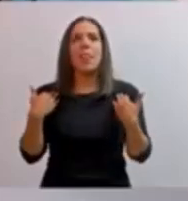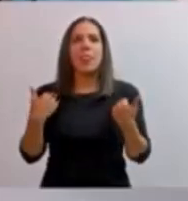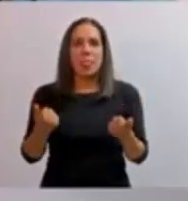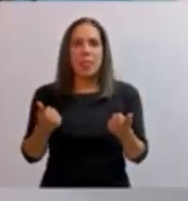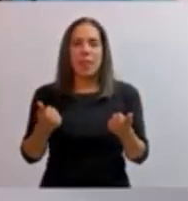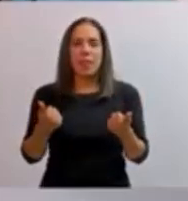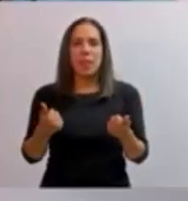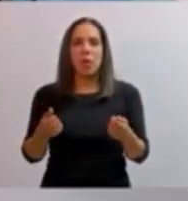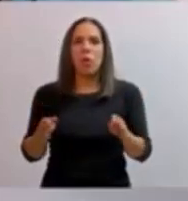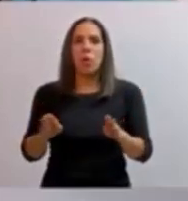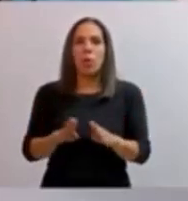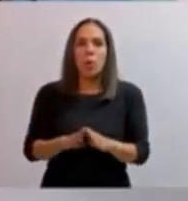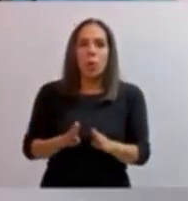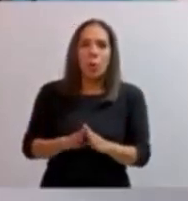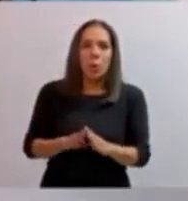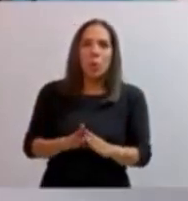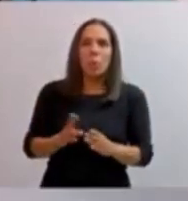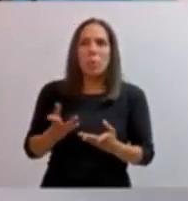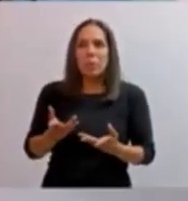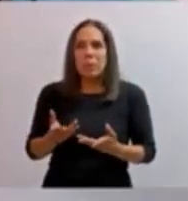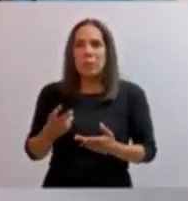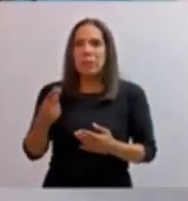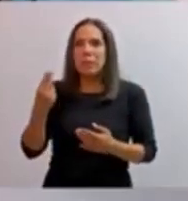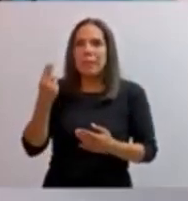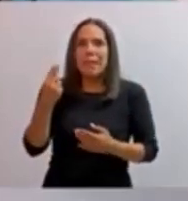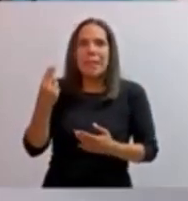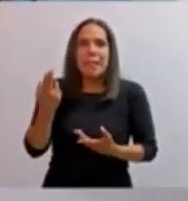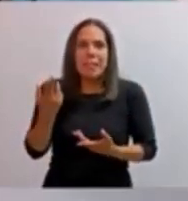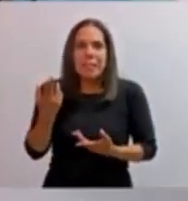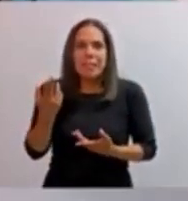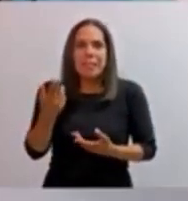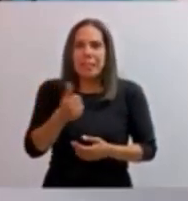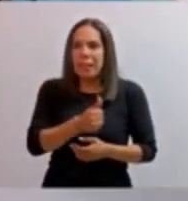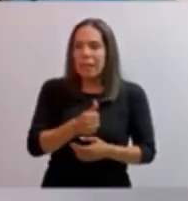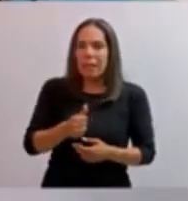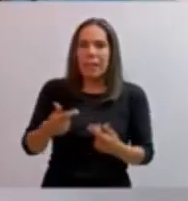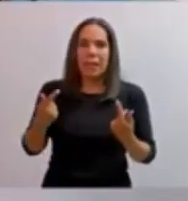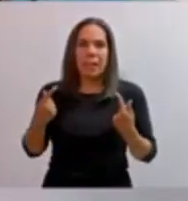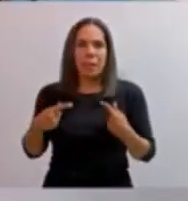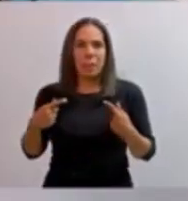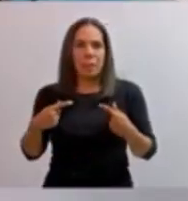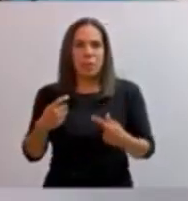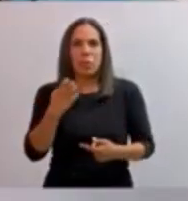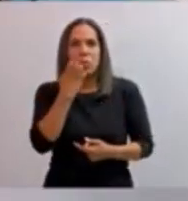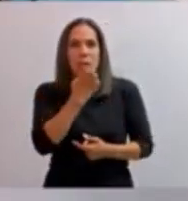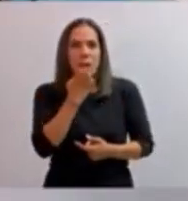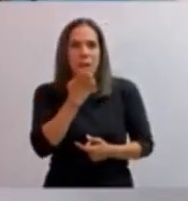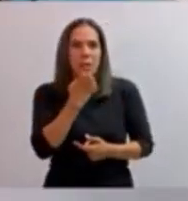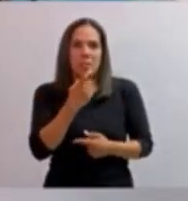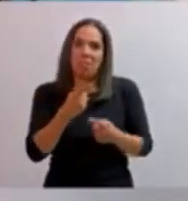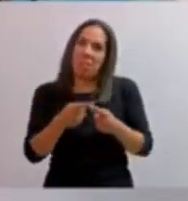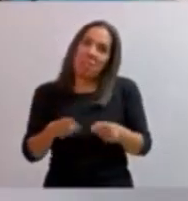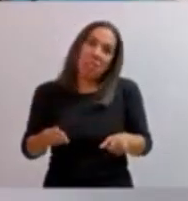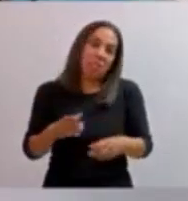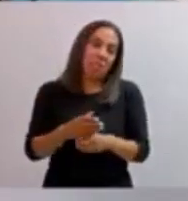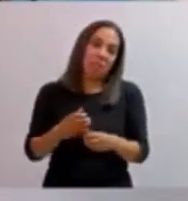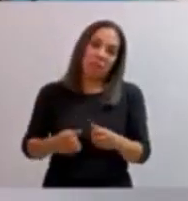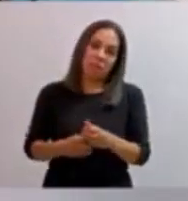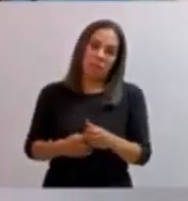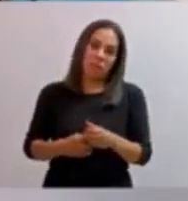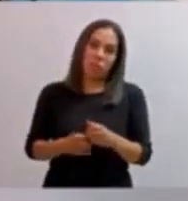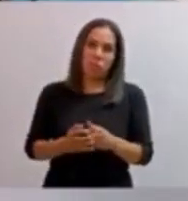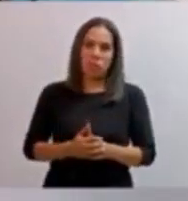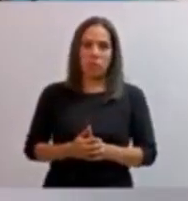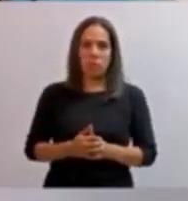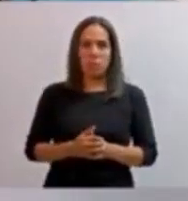realizar un diagnóstico, es decir, de reconocer las necesidades de las escuelas, pues para poder hacer mi trabajo. Y en ese